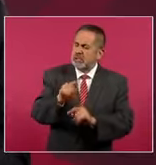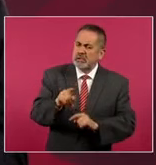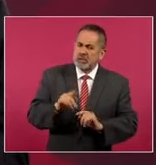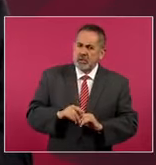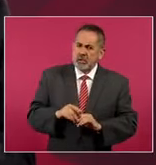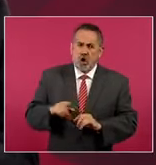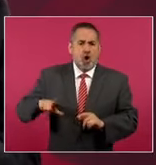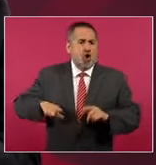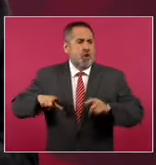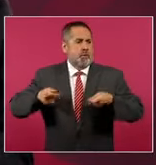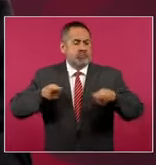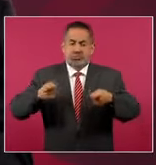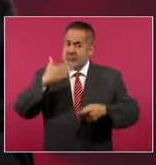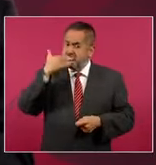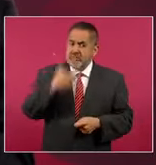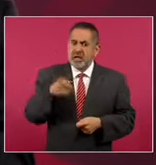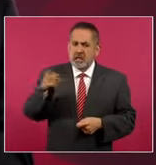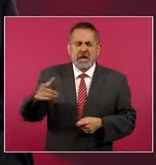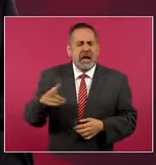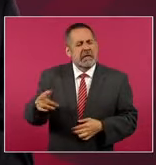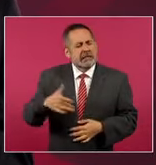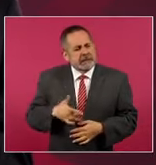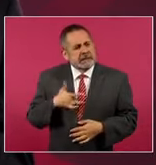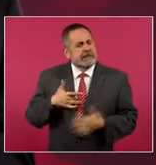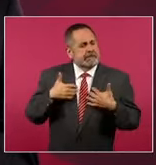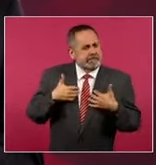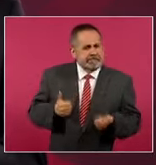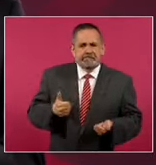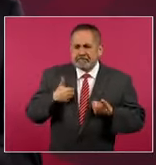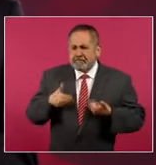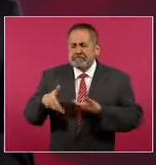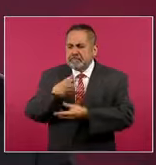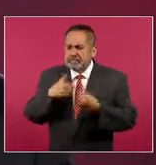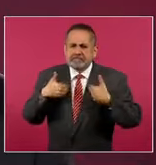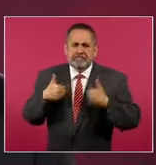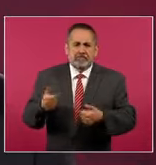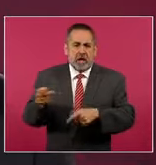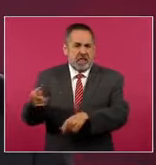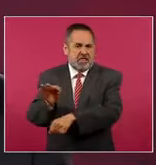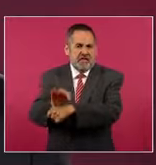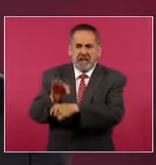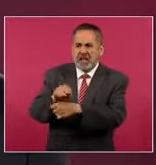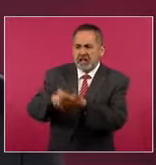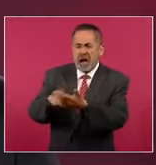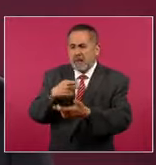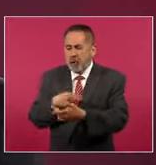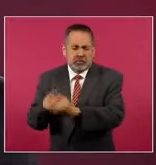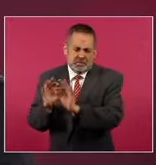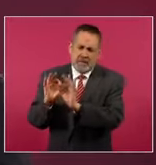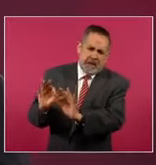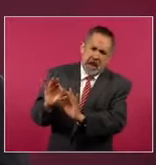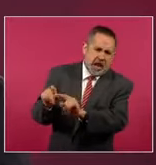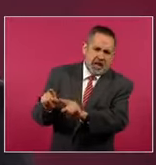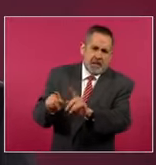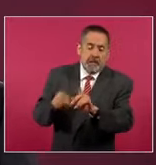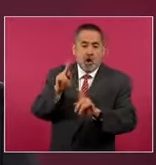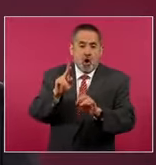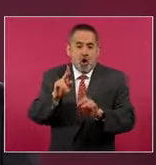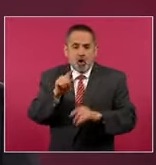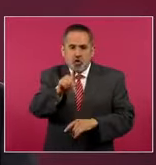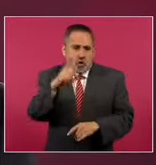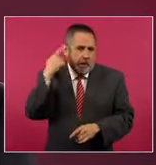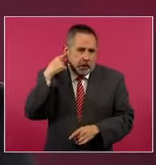muy buen gobernante y además sensible, defensor de los pobres. Pero no